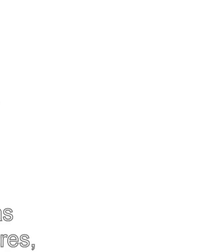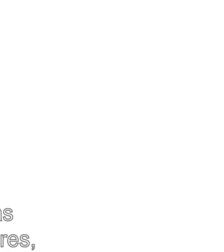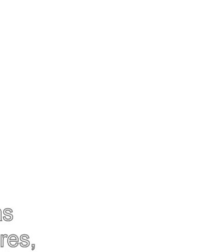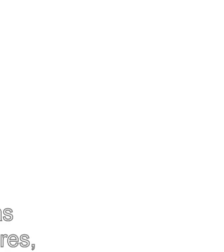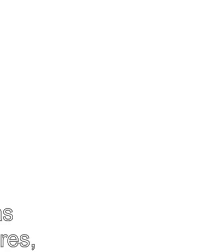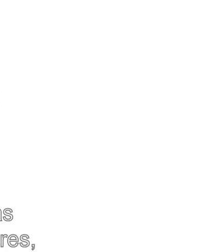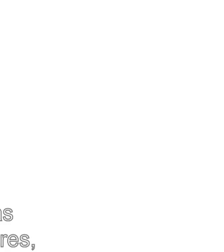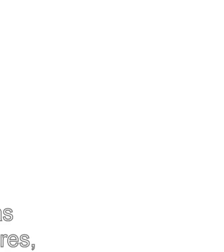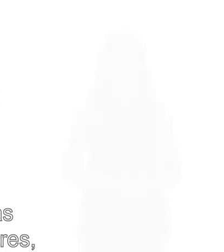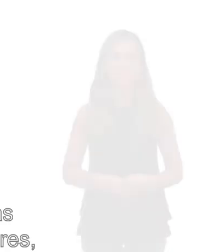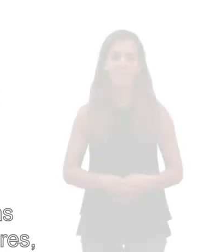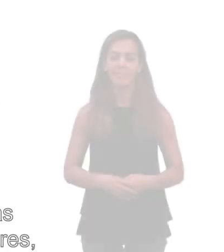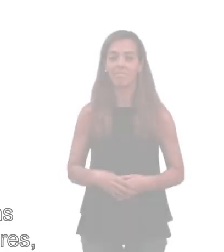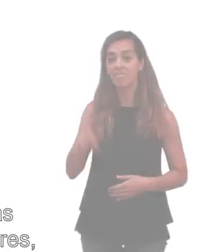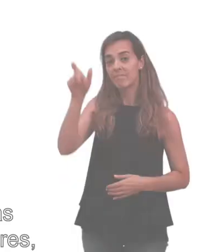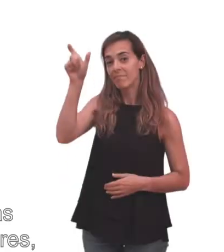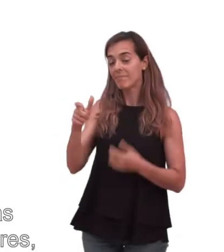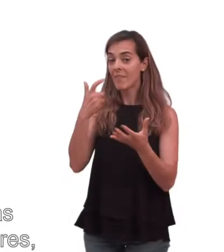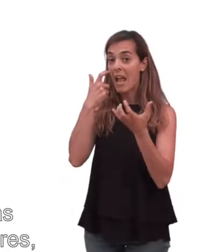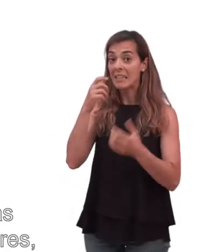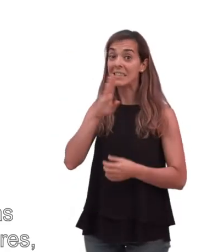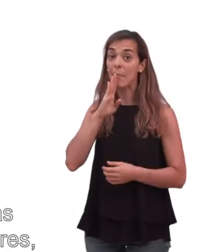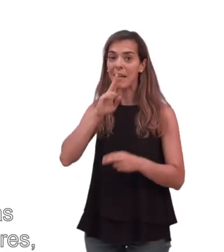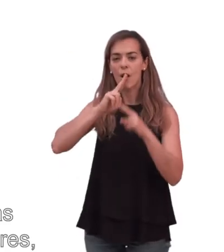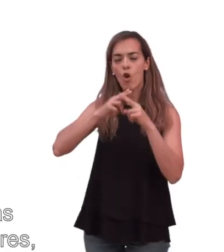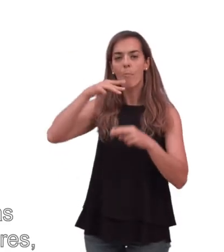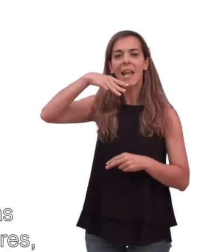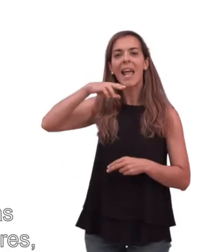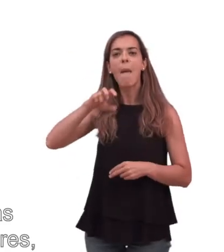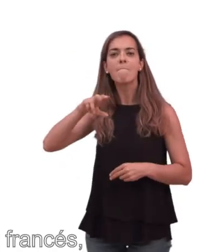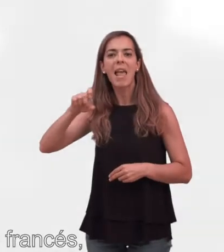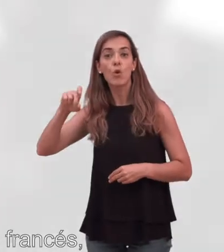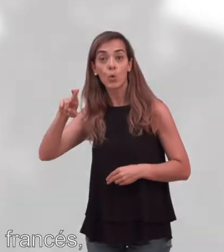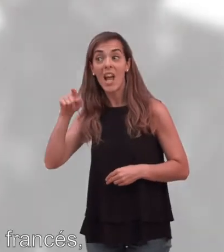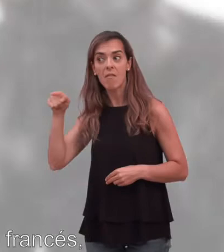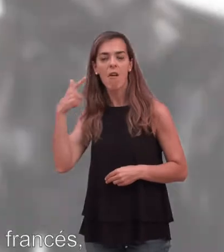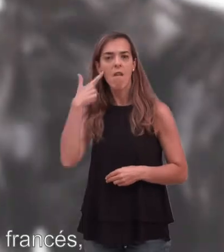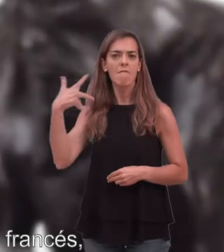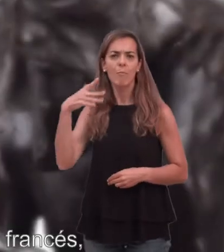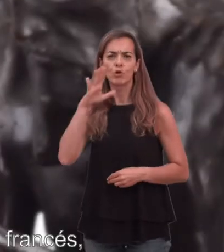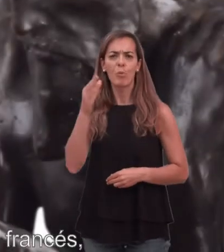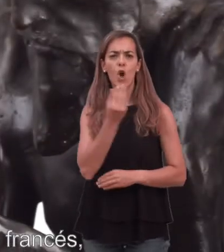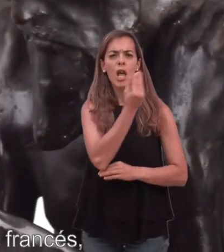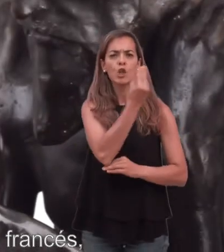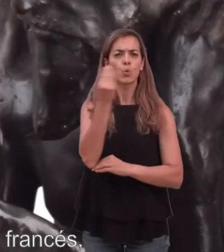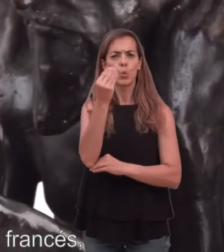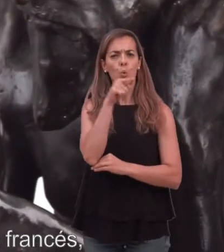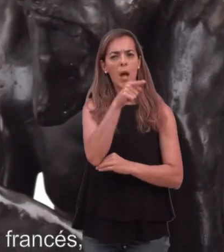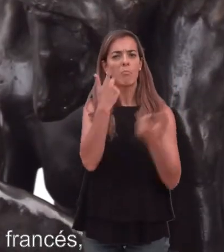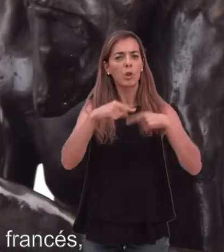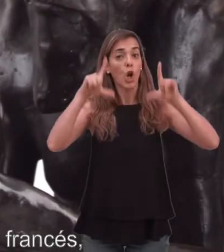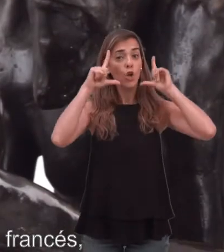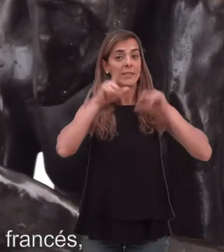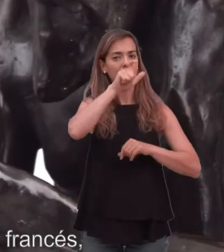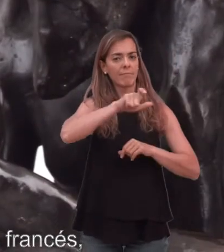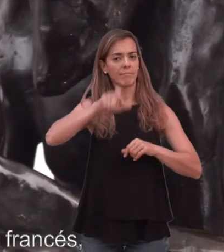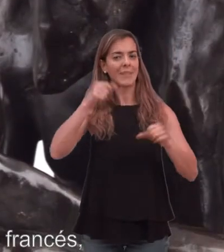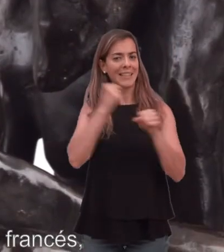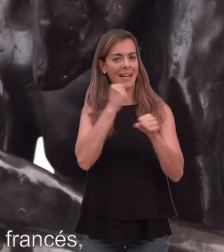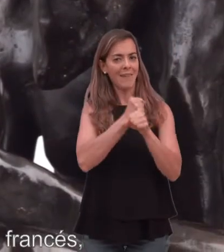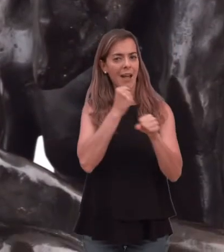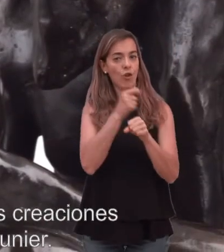Conocido por sus esculturas protagonizadas por trabajadores, siguiendo la estela de los pintores del realismo pictórico